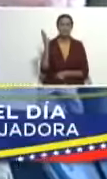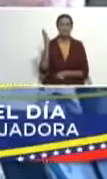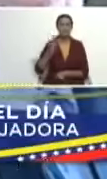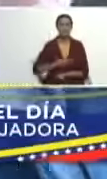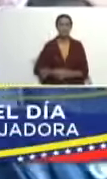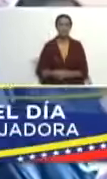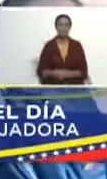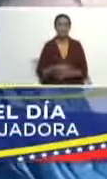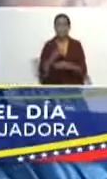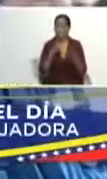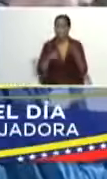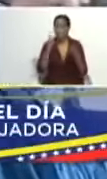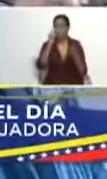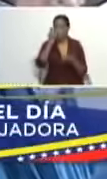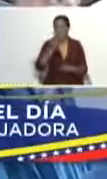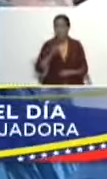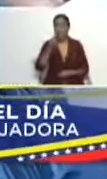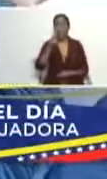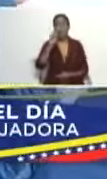Orlando Castillo.